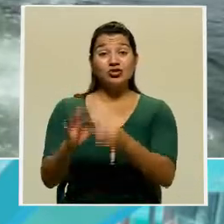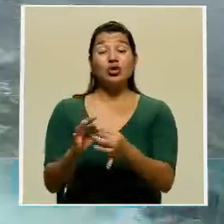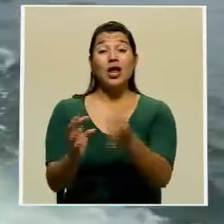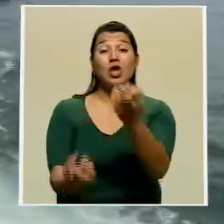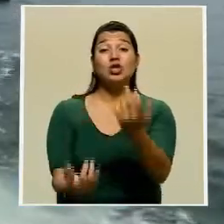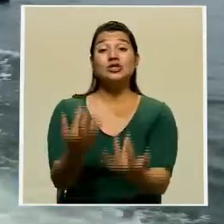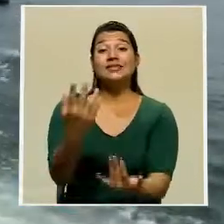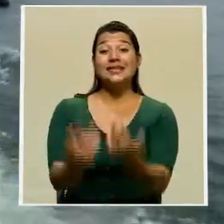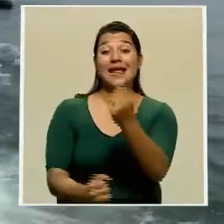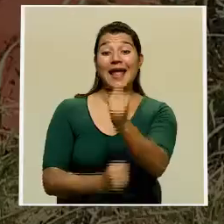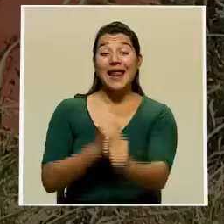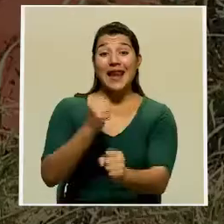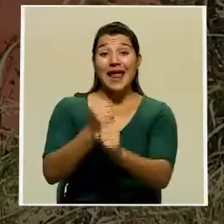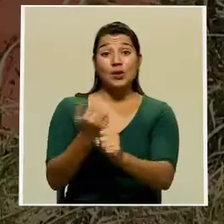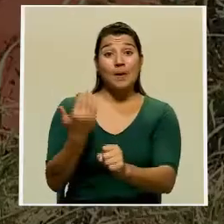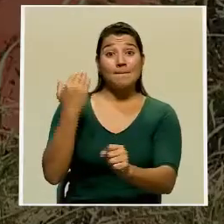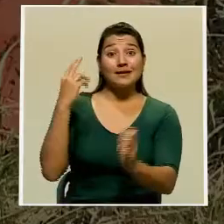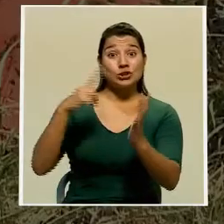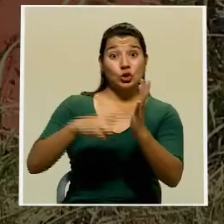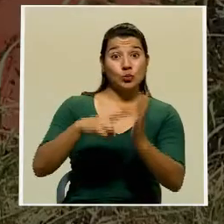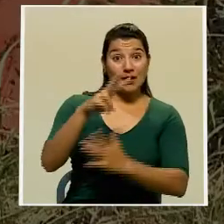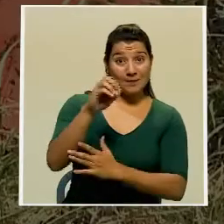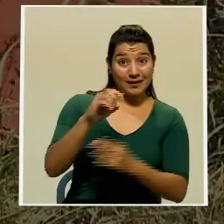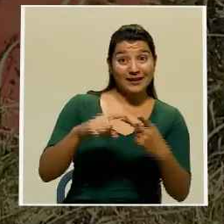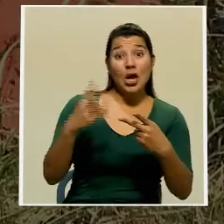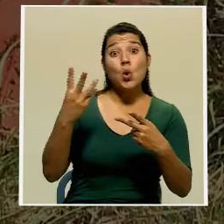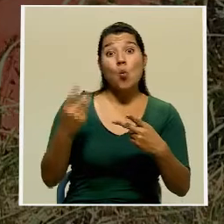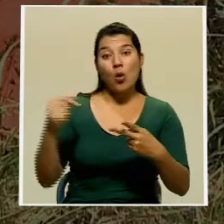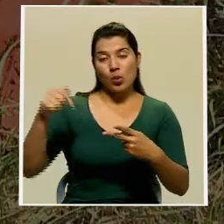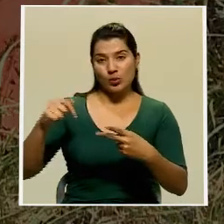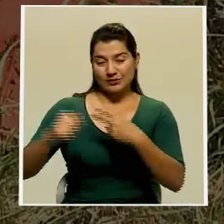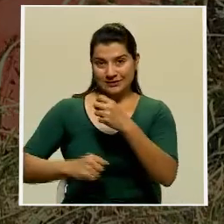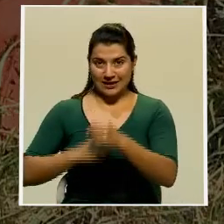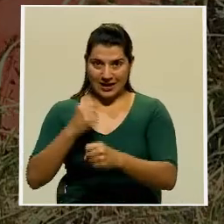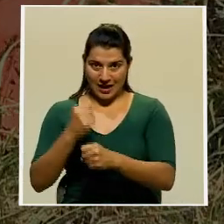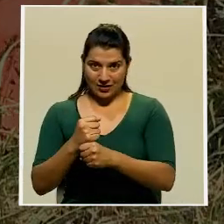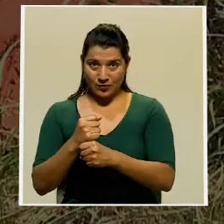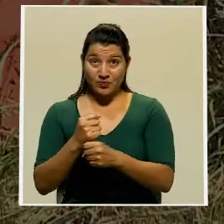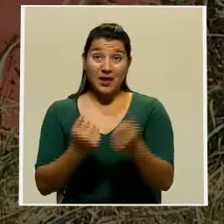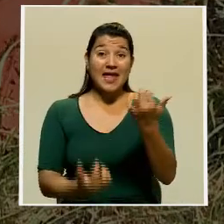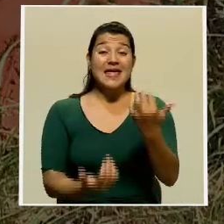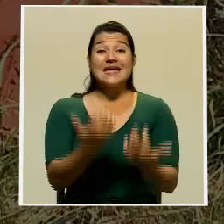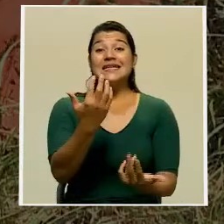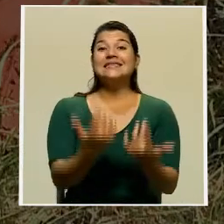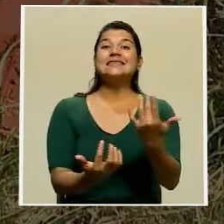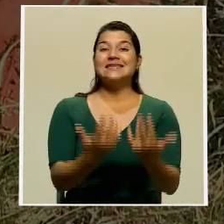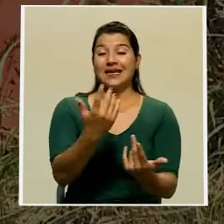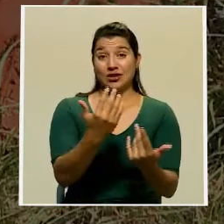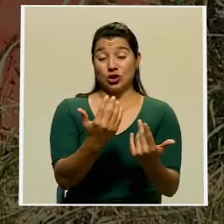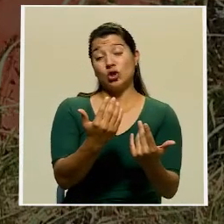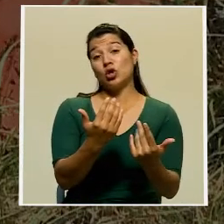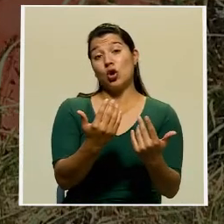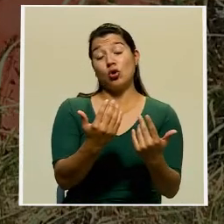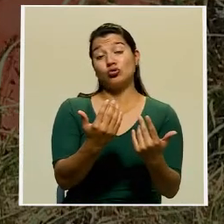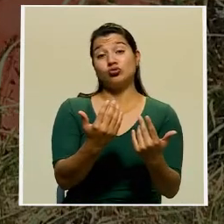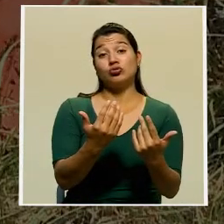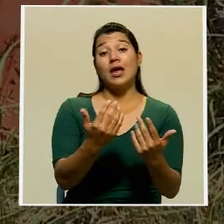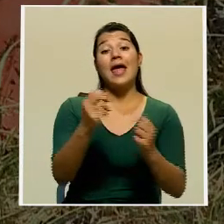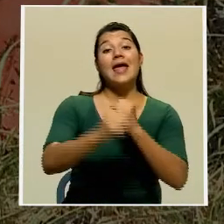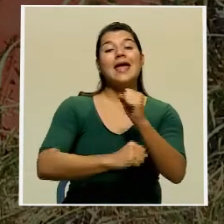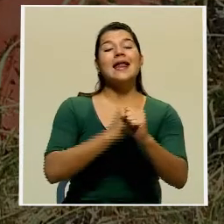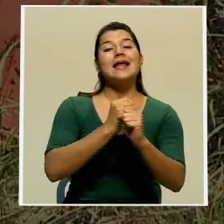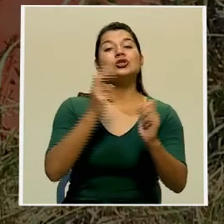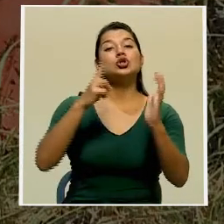año 2020 y lo que llevamos de este año. Incendios estructurales en el año 2020 se